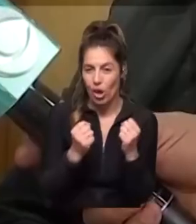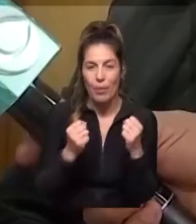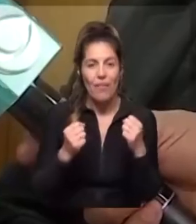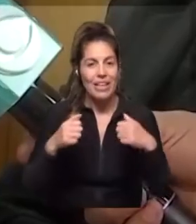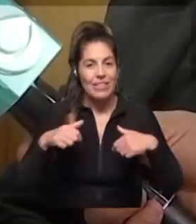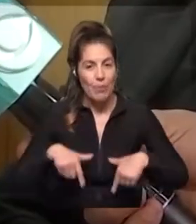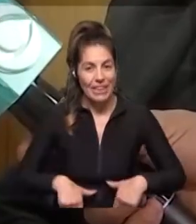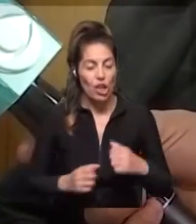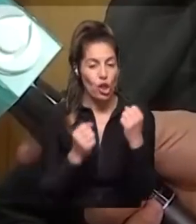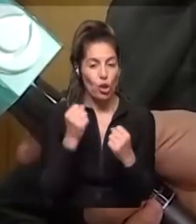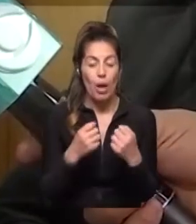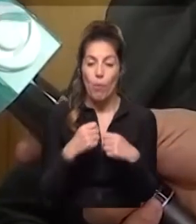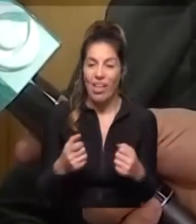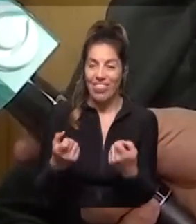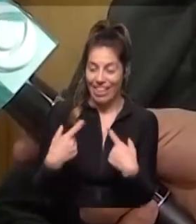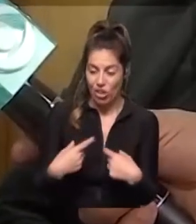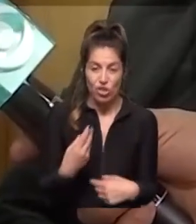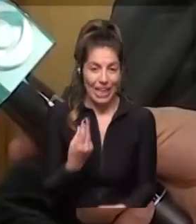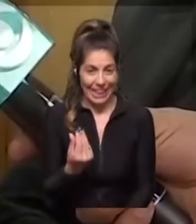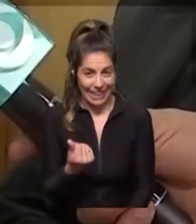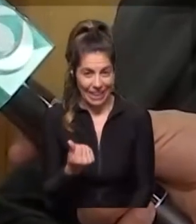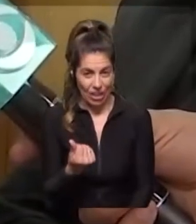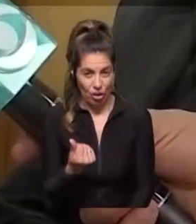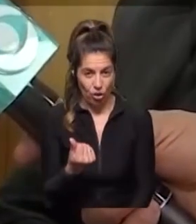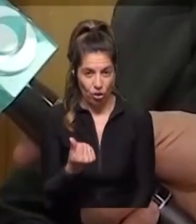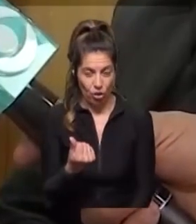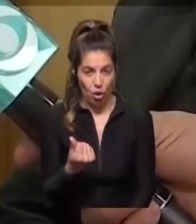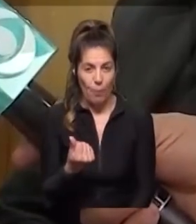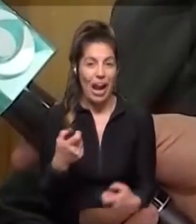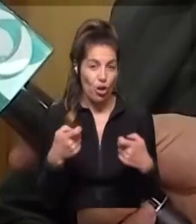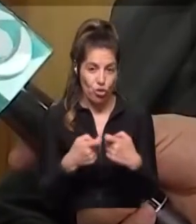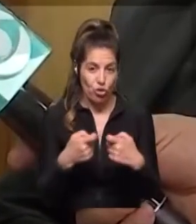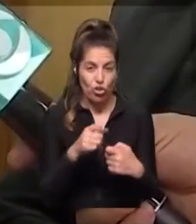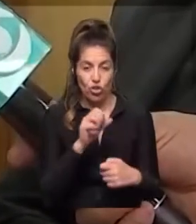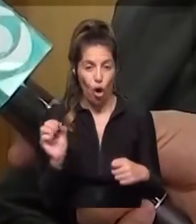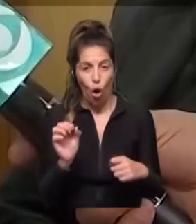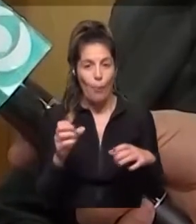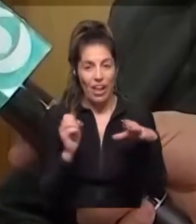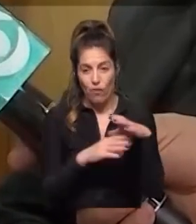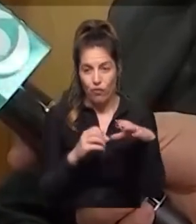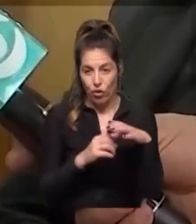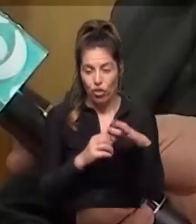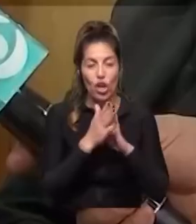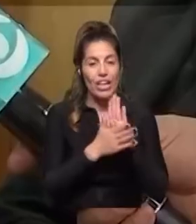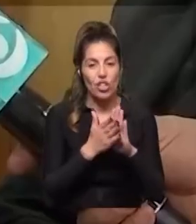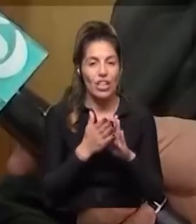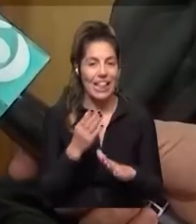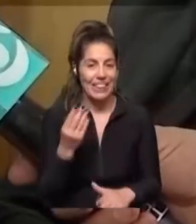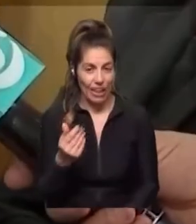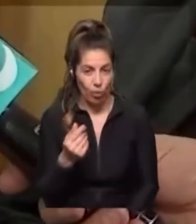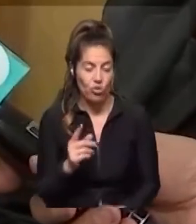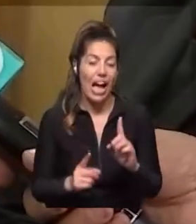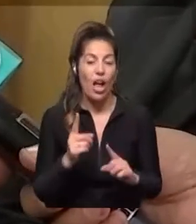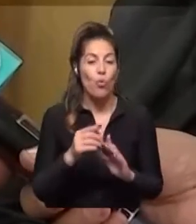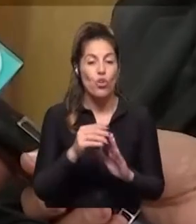economía y finanzas nos puede dar el dinero ya sea para las capitas o ya sea para el fondo Nacional de recursos para incorporarlo tenemos algunos